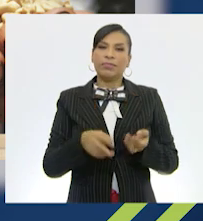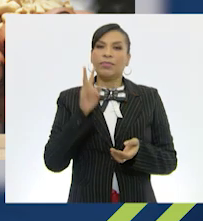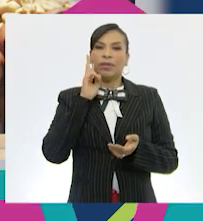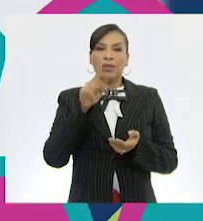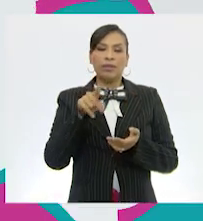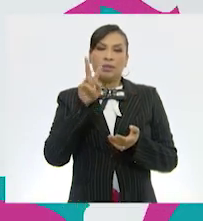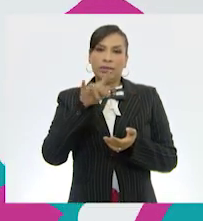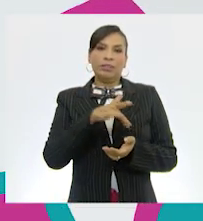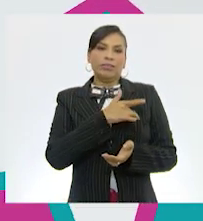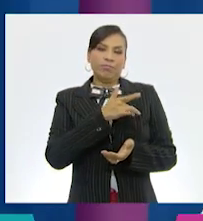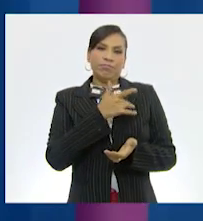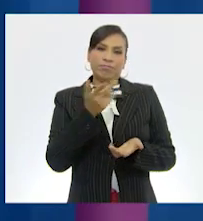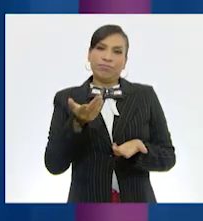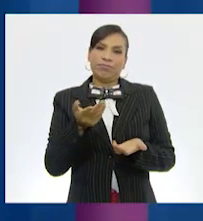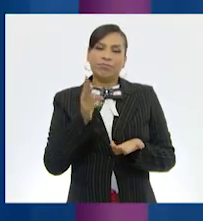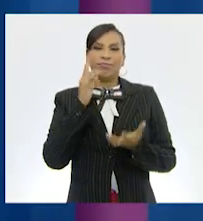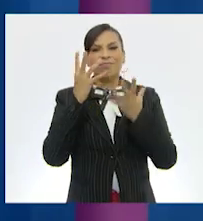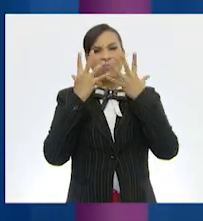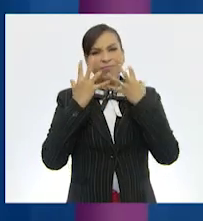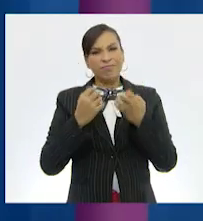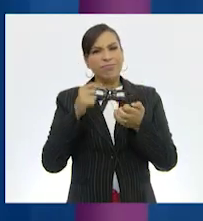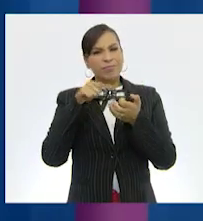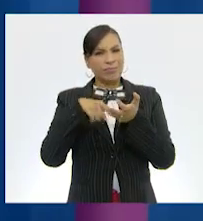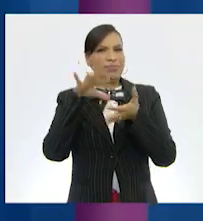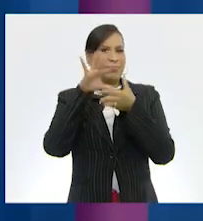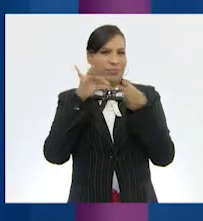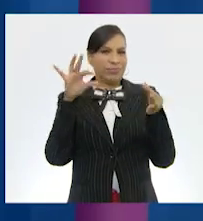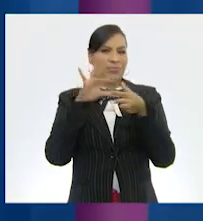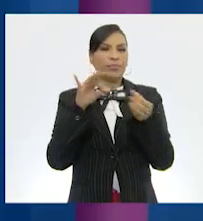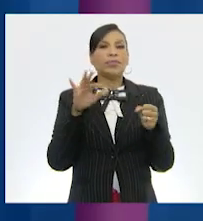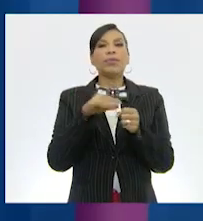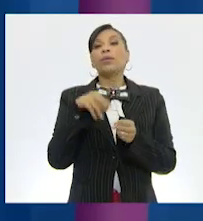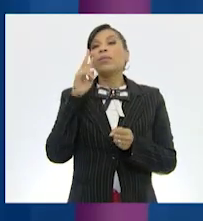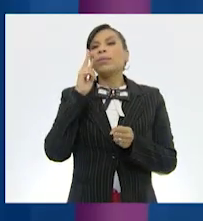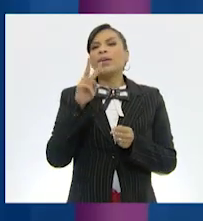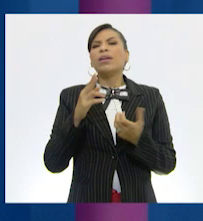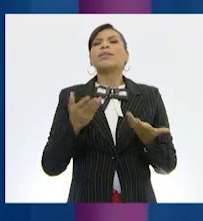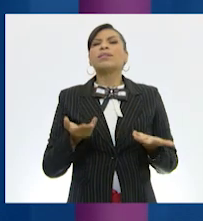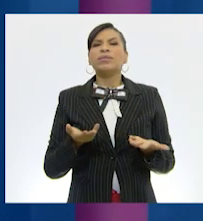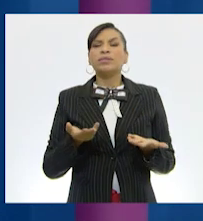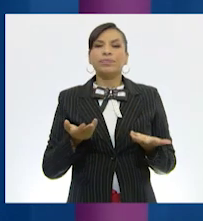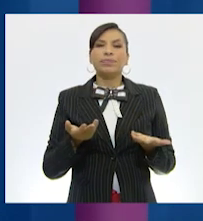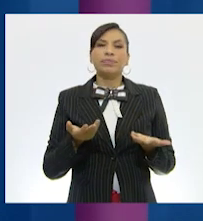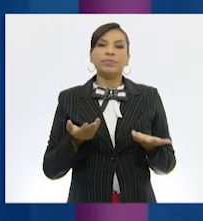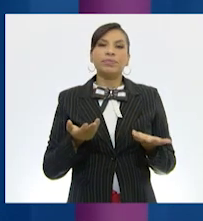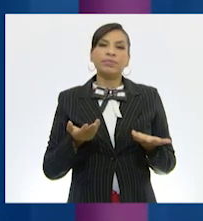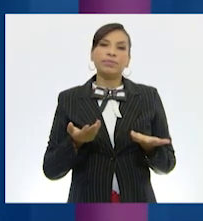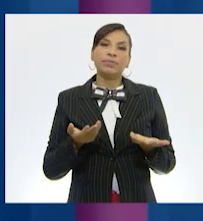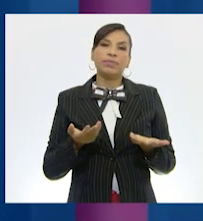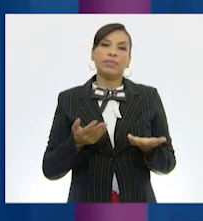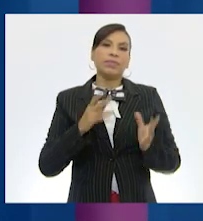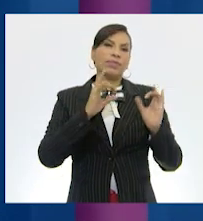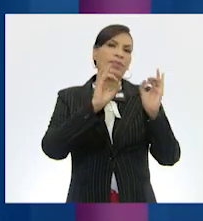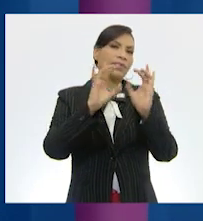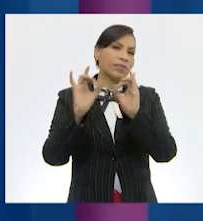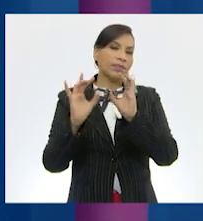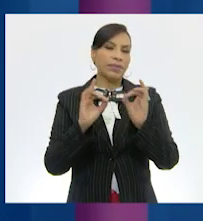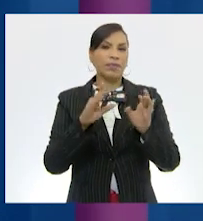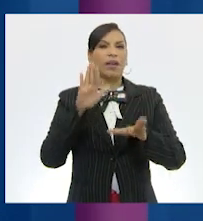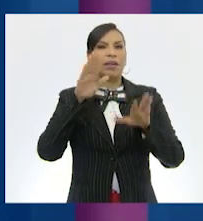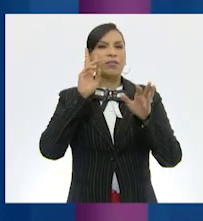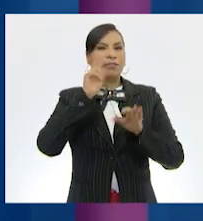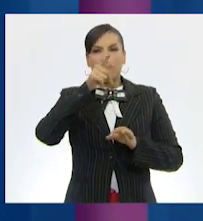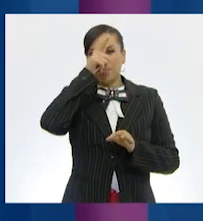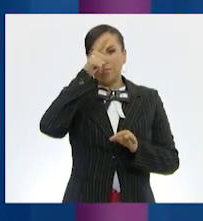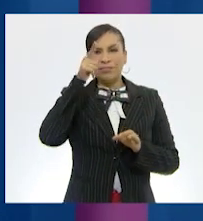una nota, la verdad, bastante triste y aquí podemos ver que casos como este se